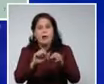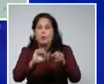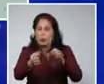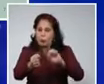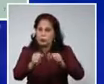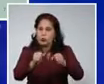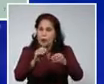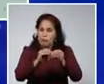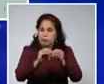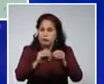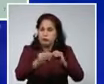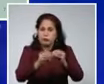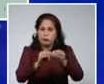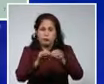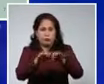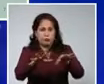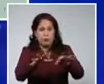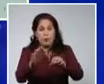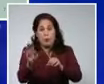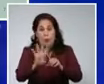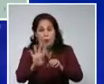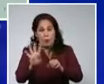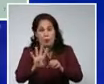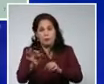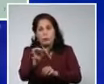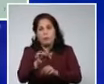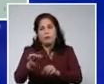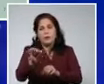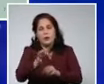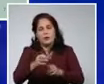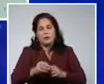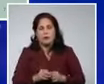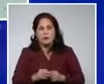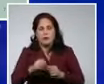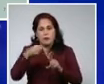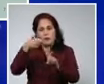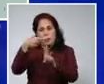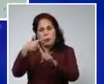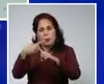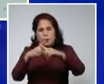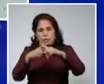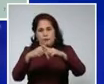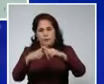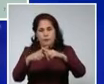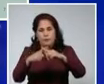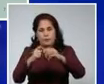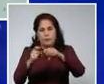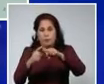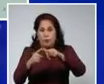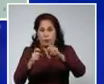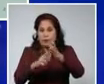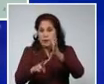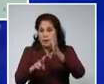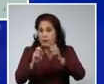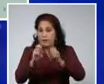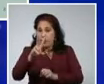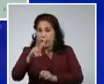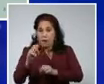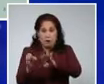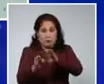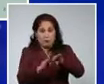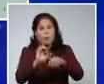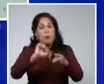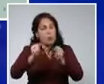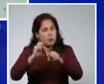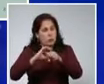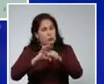de la enfermedad, y 4 en el municipio de Cruces. Villa Clara, también con control de la